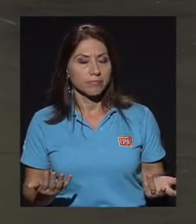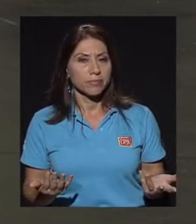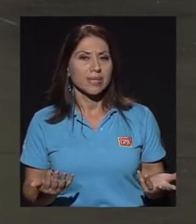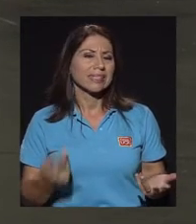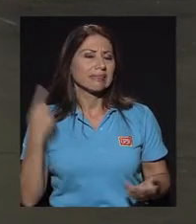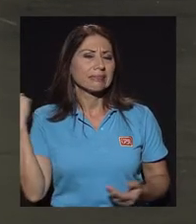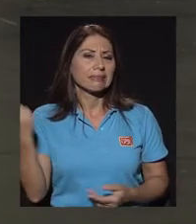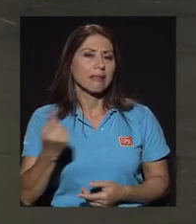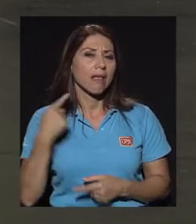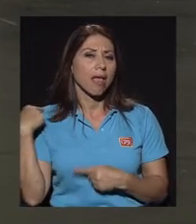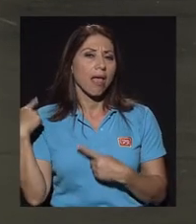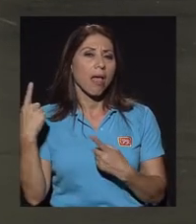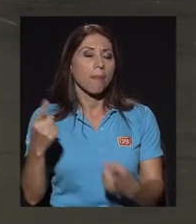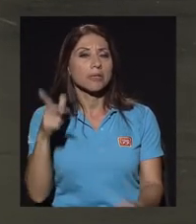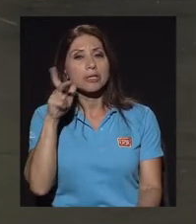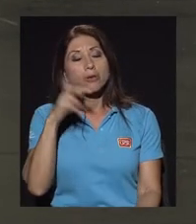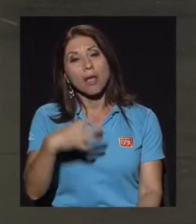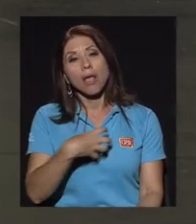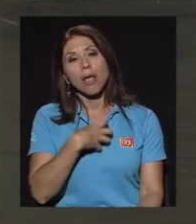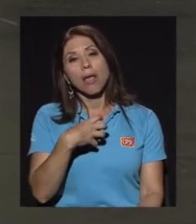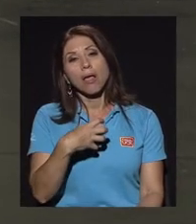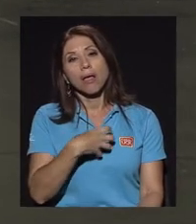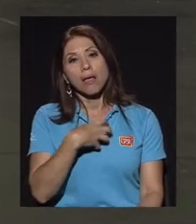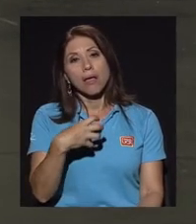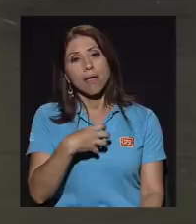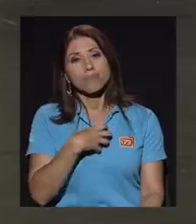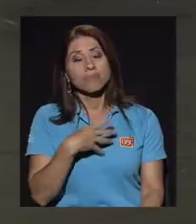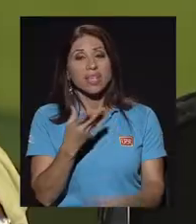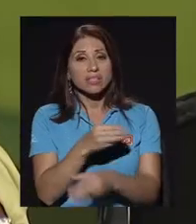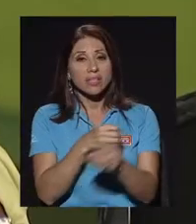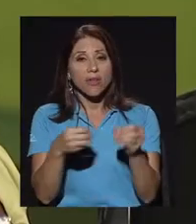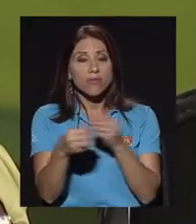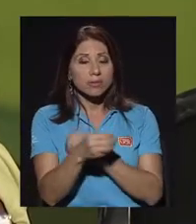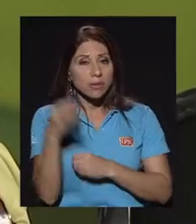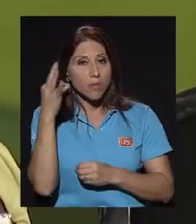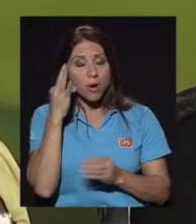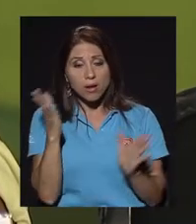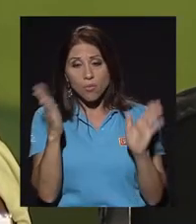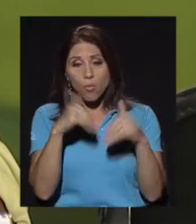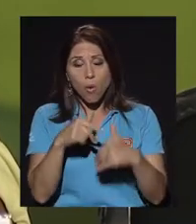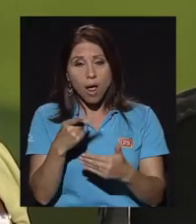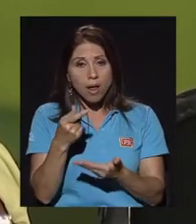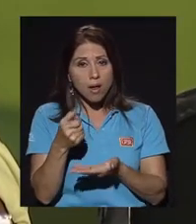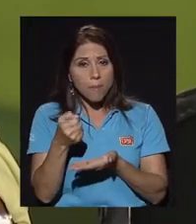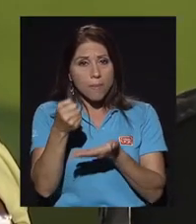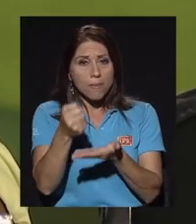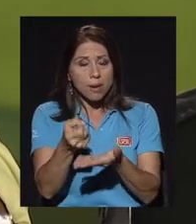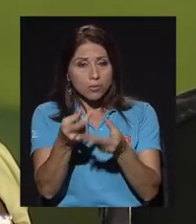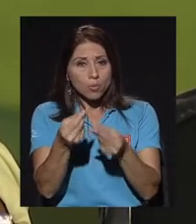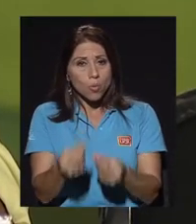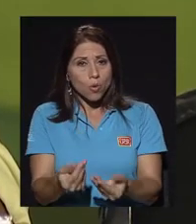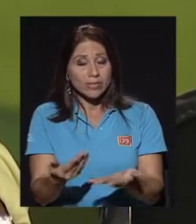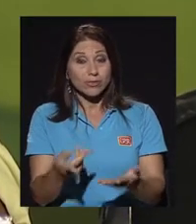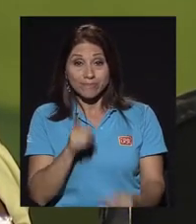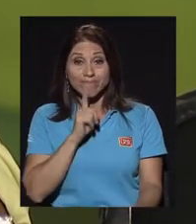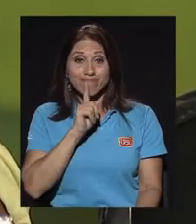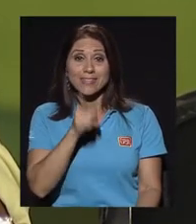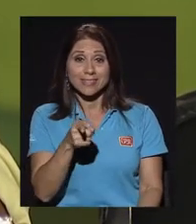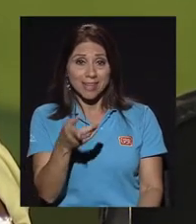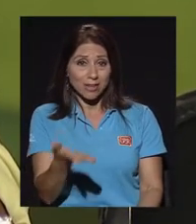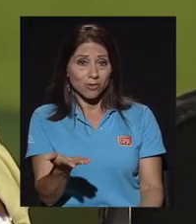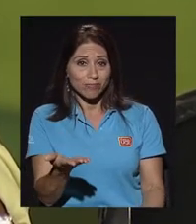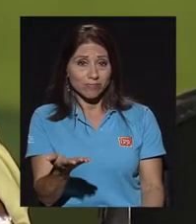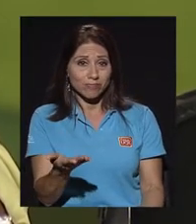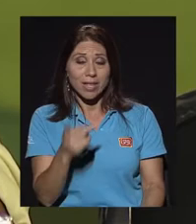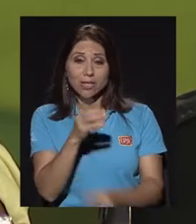Se oye la queja todo el tiempo, que es que la Oficina de la Mujer no tiene presupuesto, y es cierto, ha sido